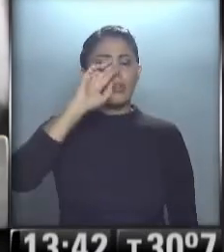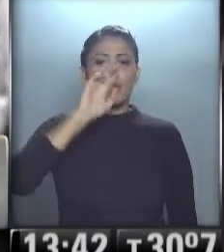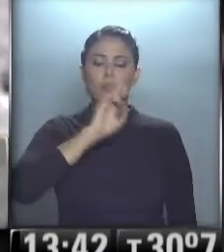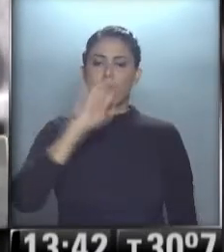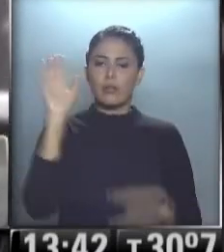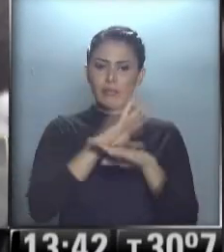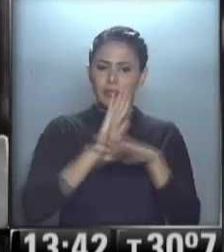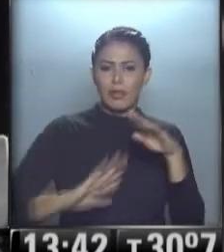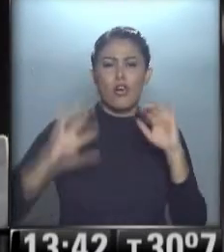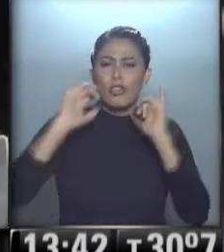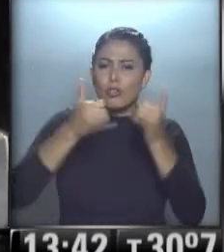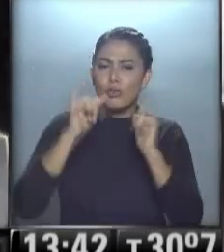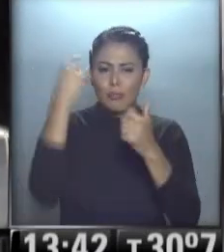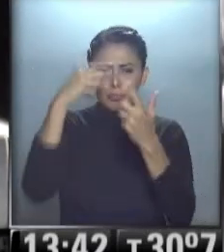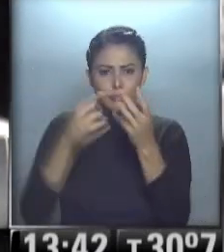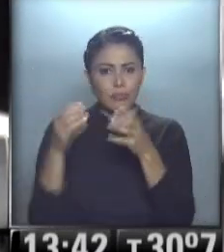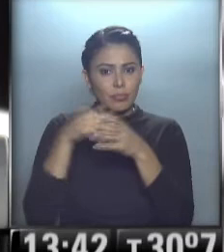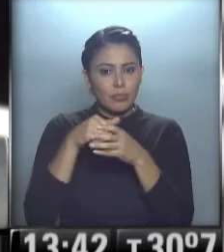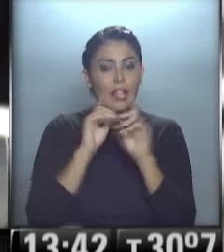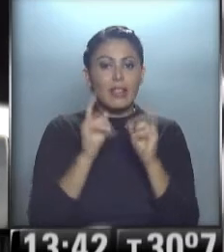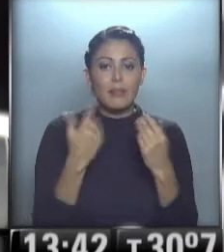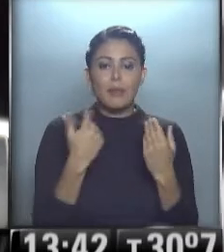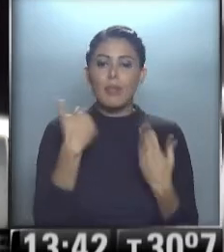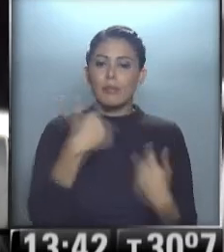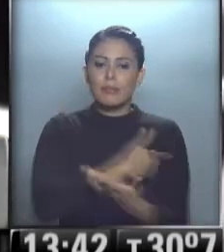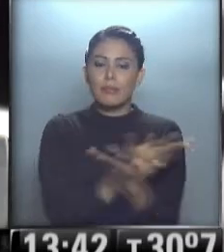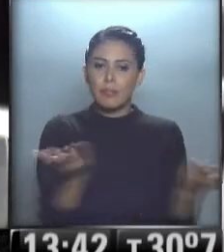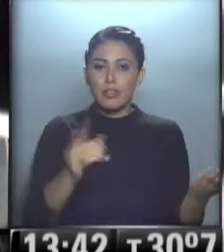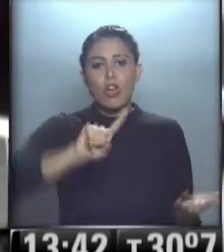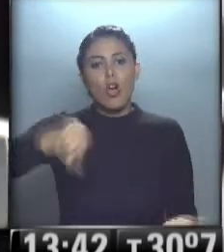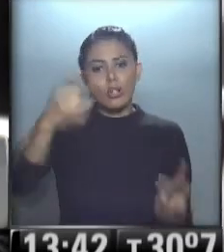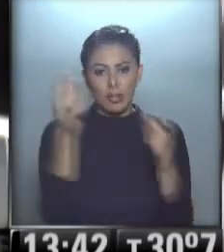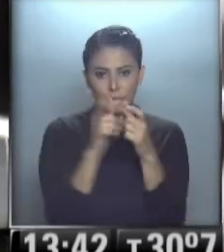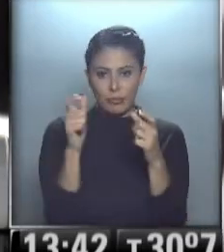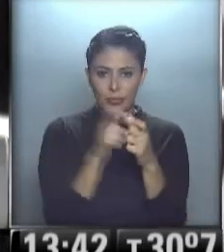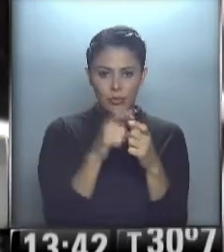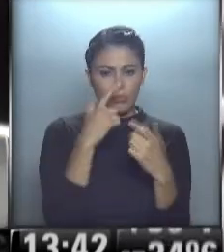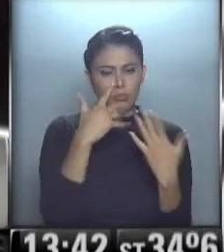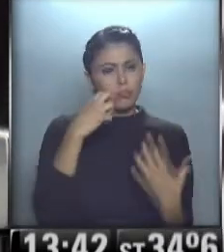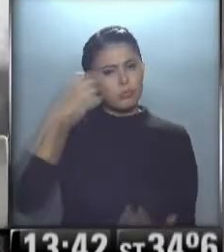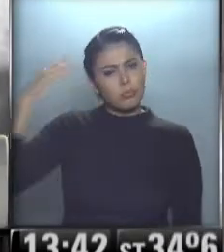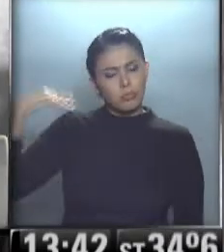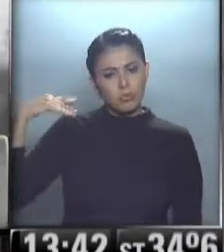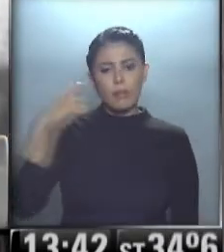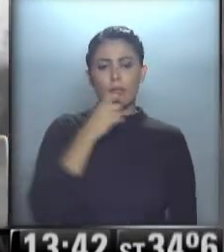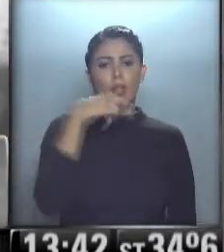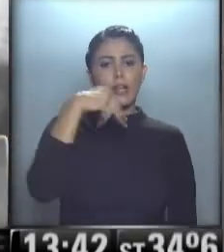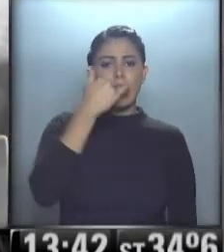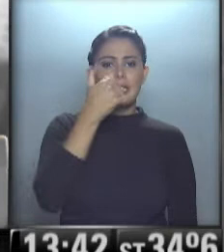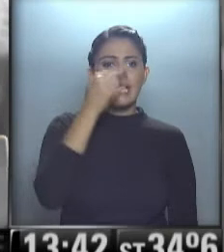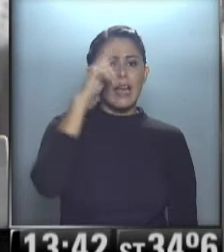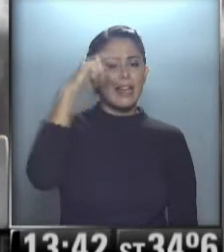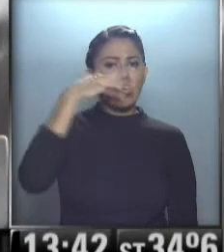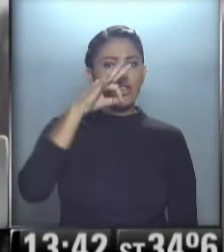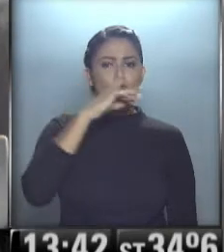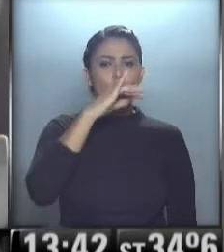Fernando Iglesias y Nora Cullen. Además, van a seguir presentando otros clásicos de Leonardo Fabio, como Nazareno Cruz y El